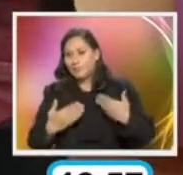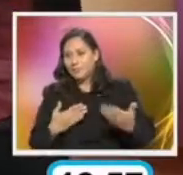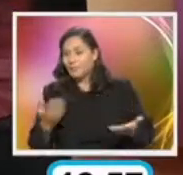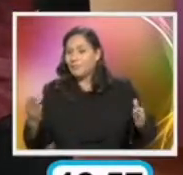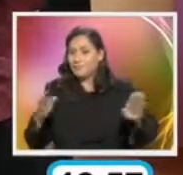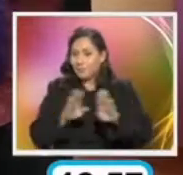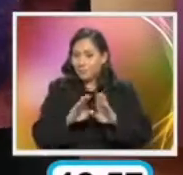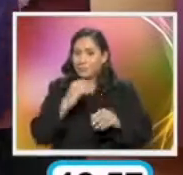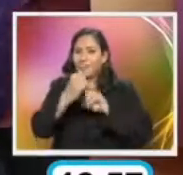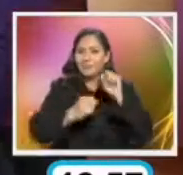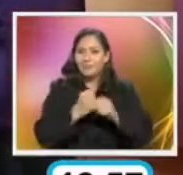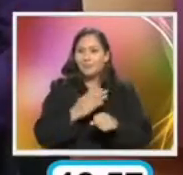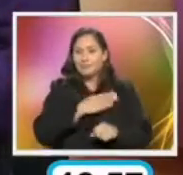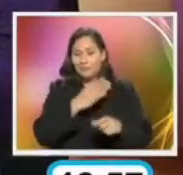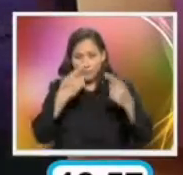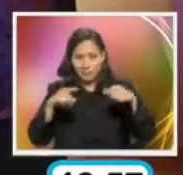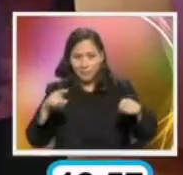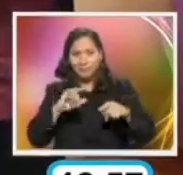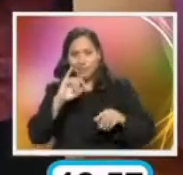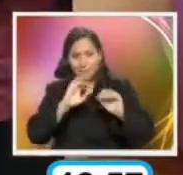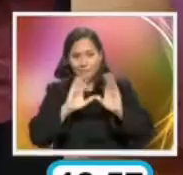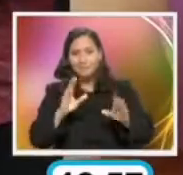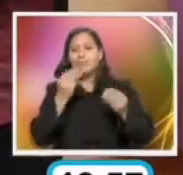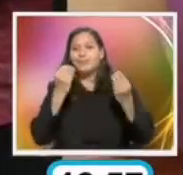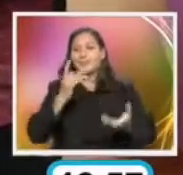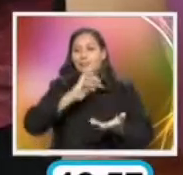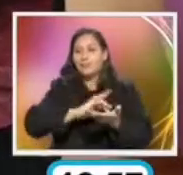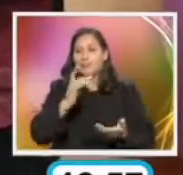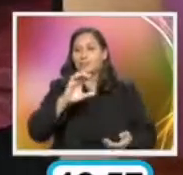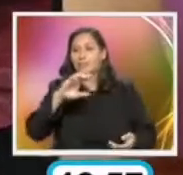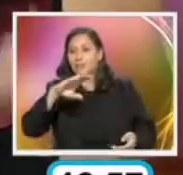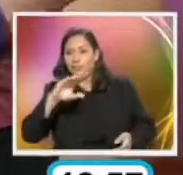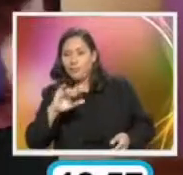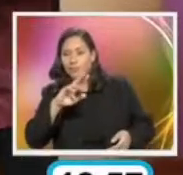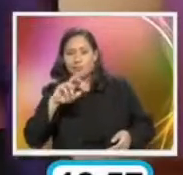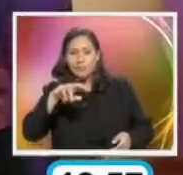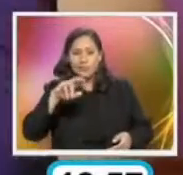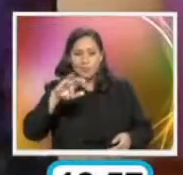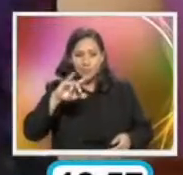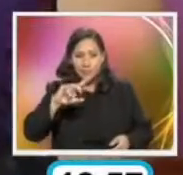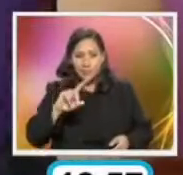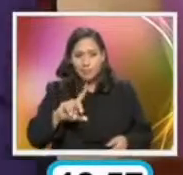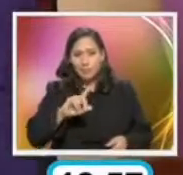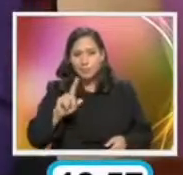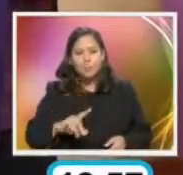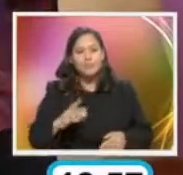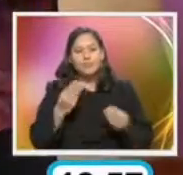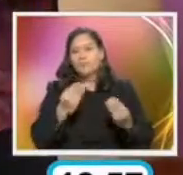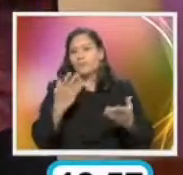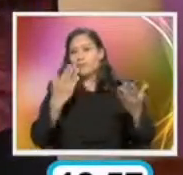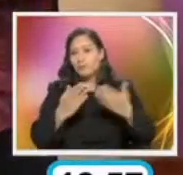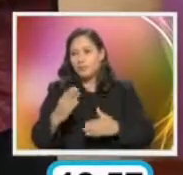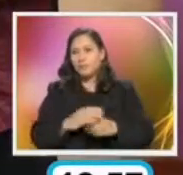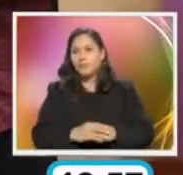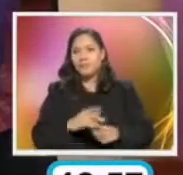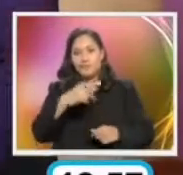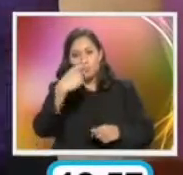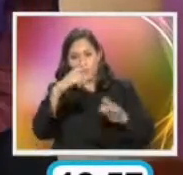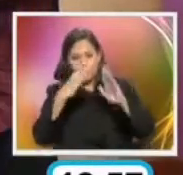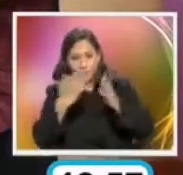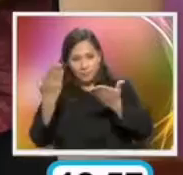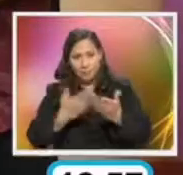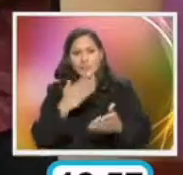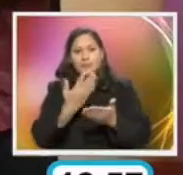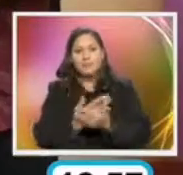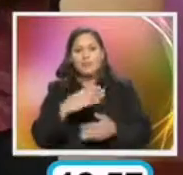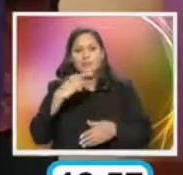cerrar el año con buena música, ¿no? Claro Buena que música, sí. buena Muchísimas música. gracias, Cumbia Gracias a Benavides. ustedes. Que Gracias sigan a ustedes. llenos de éxitos. Y aquí este es su casa y los esperamos